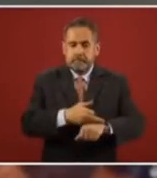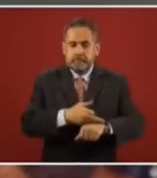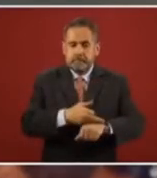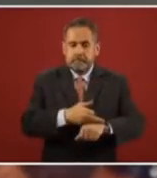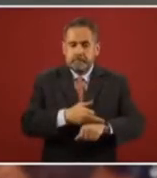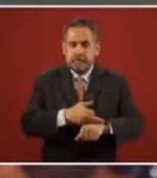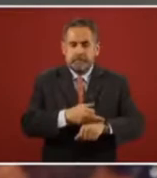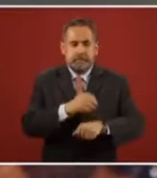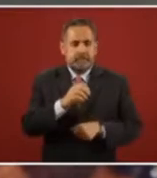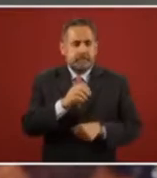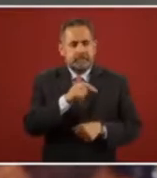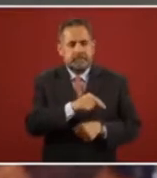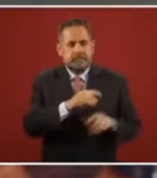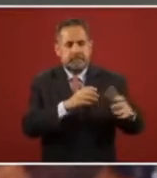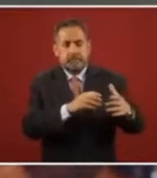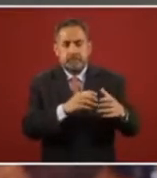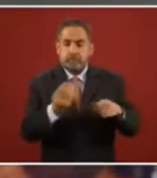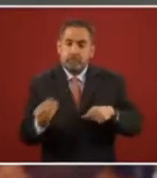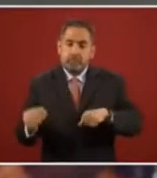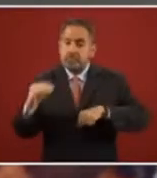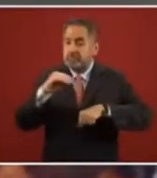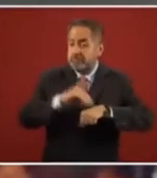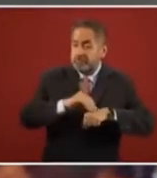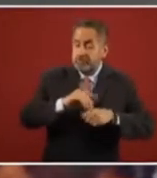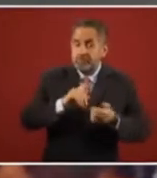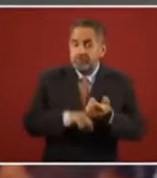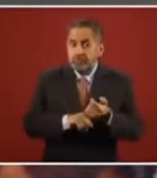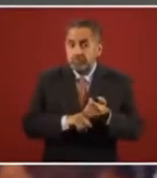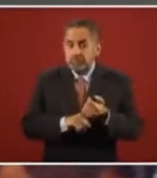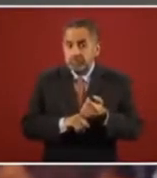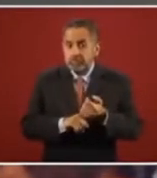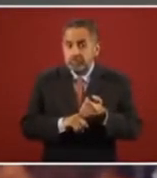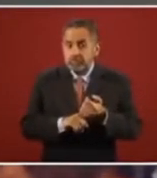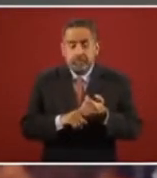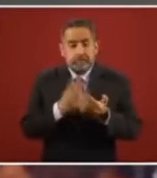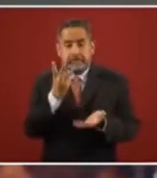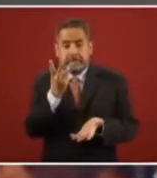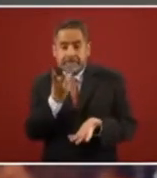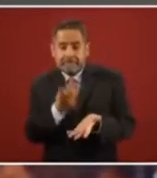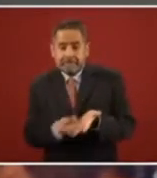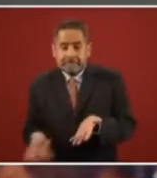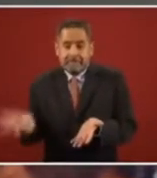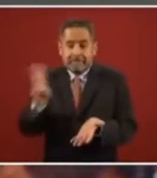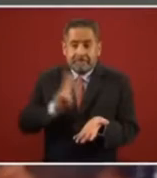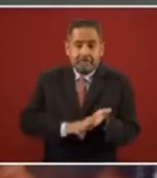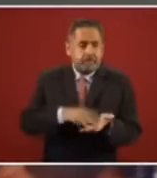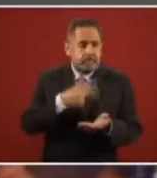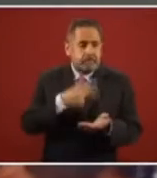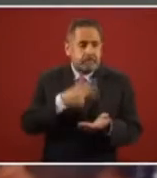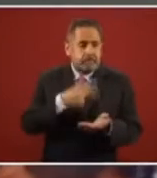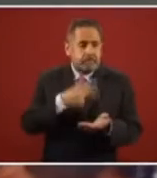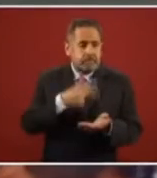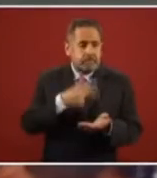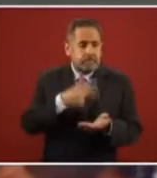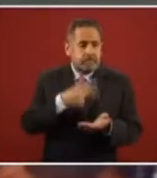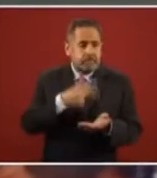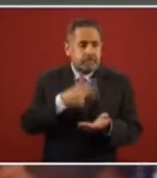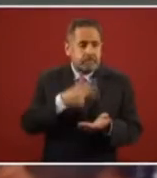séptimo aumento el tres veces triplicó el precio de sus productos